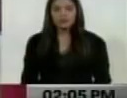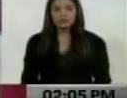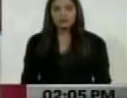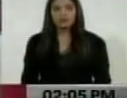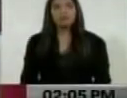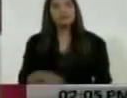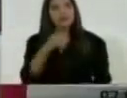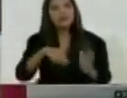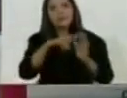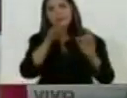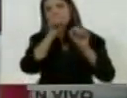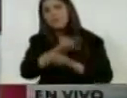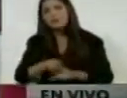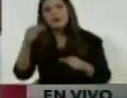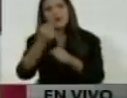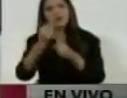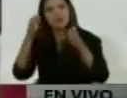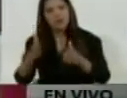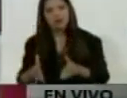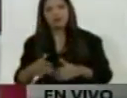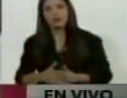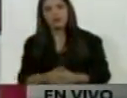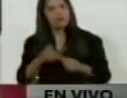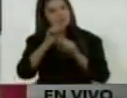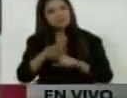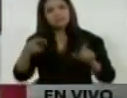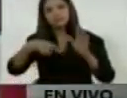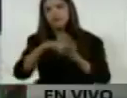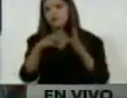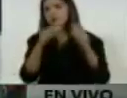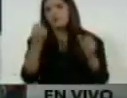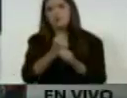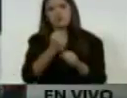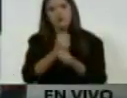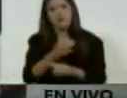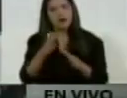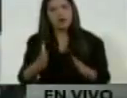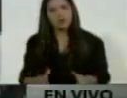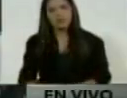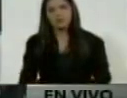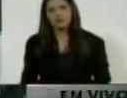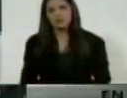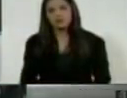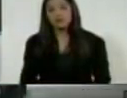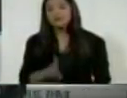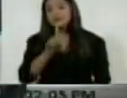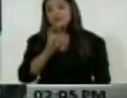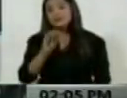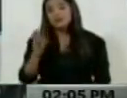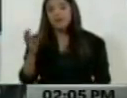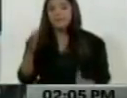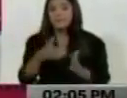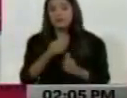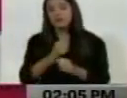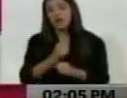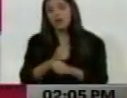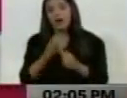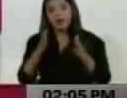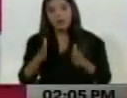este mensaje a todos los trabajadores de PDVSA, a todas las trabajadoras de PDVSA, más de 100.000 trabajadores